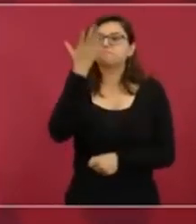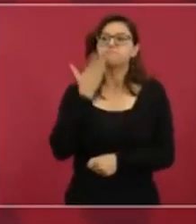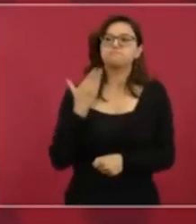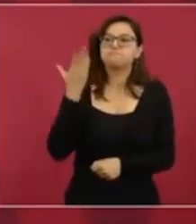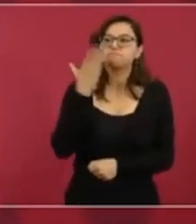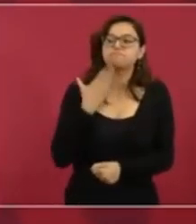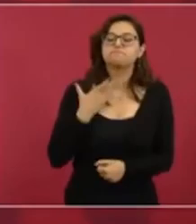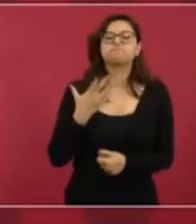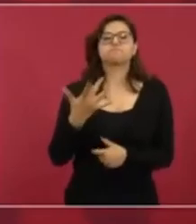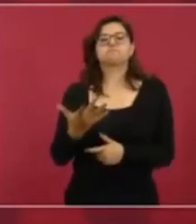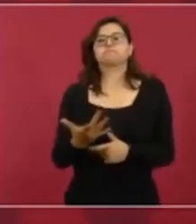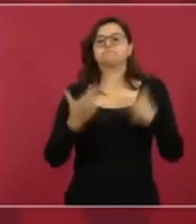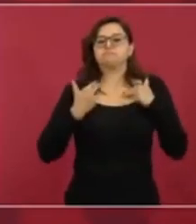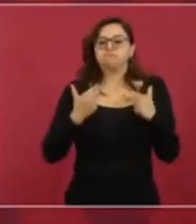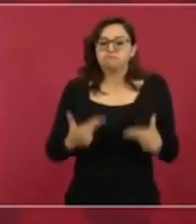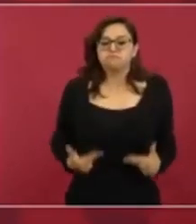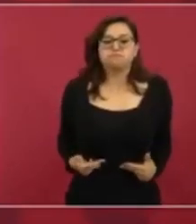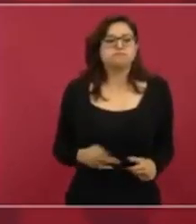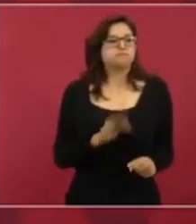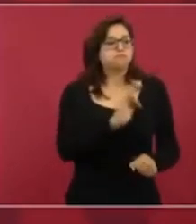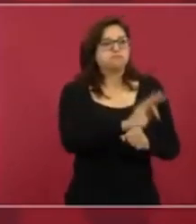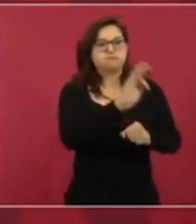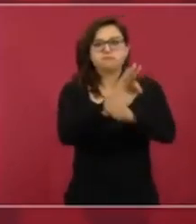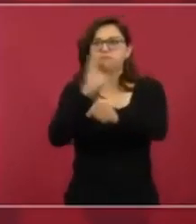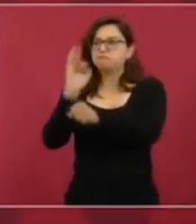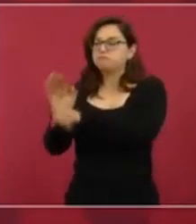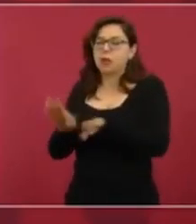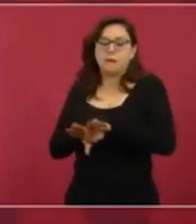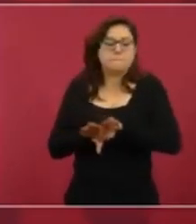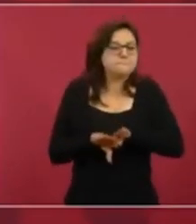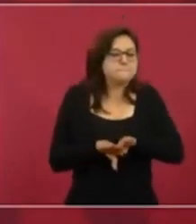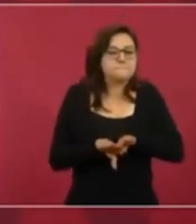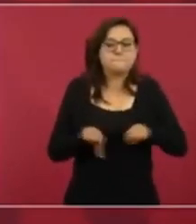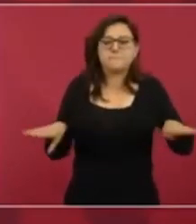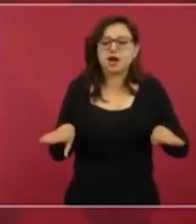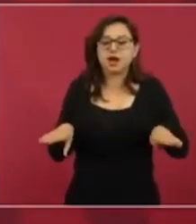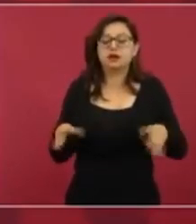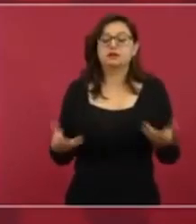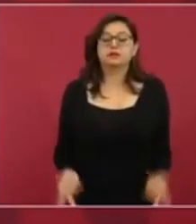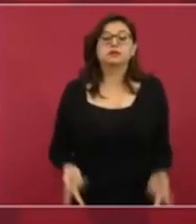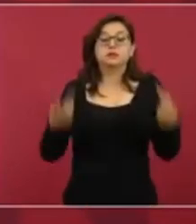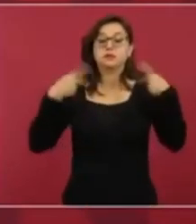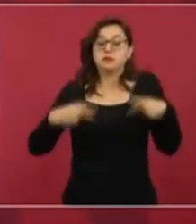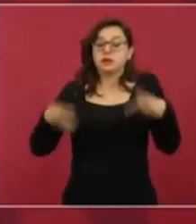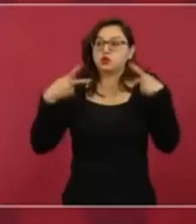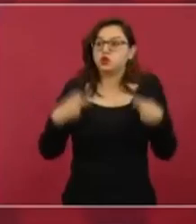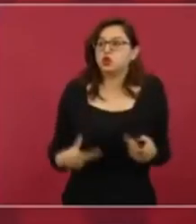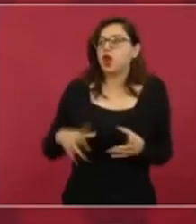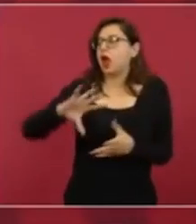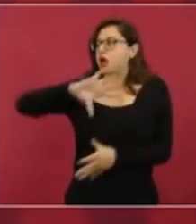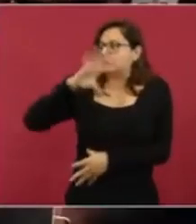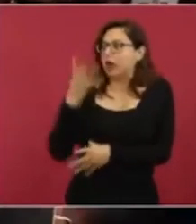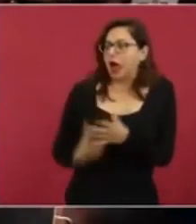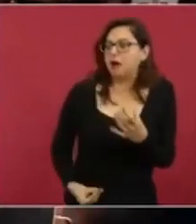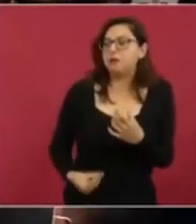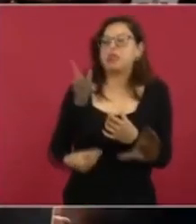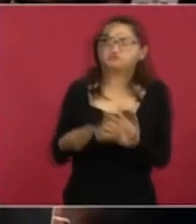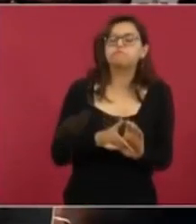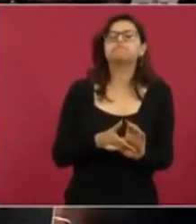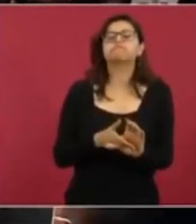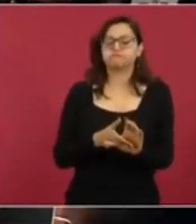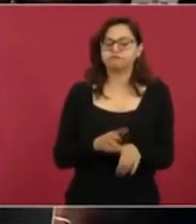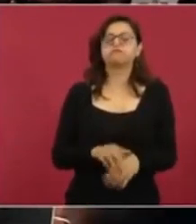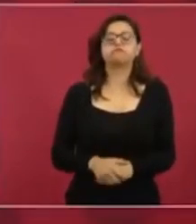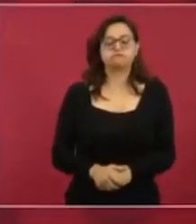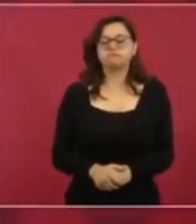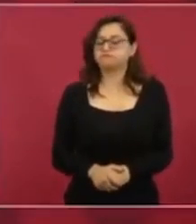donde se atiende, se protege a perseguidos, a refugiados, y